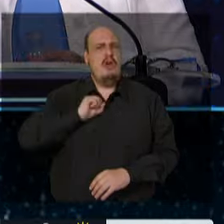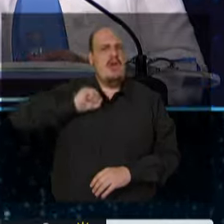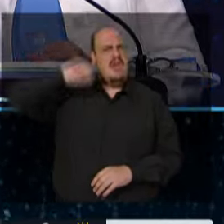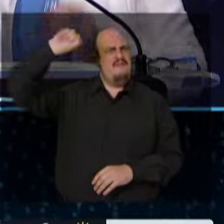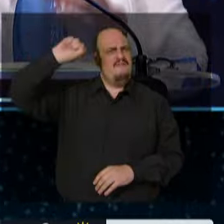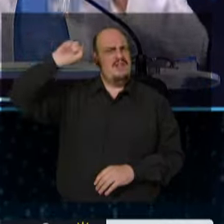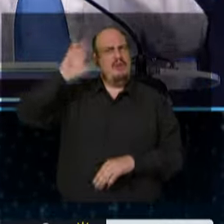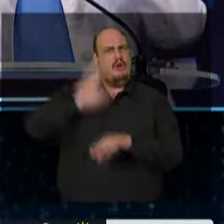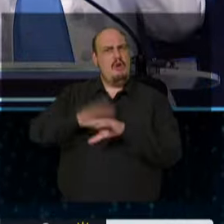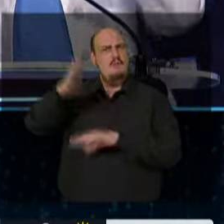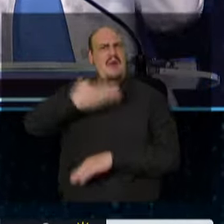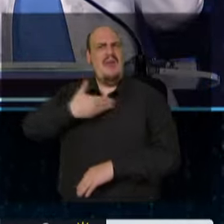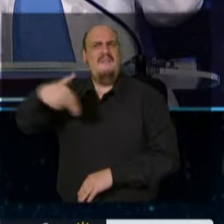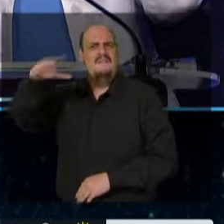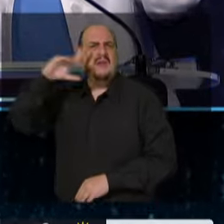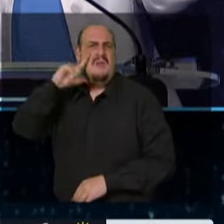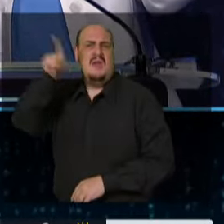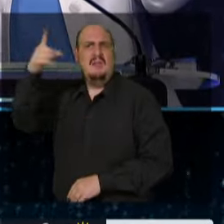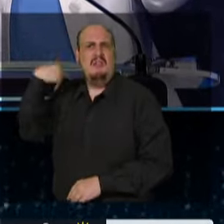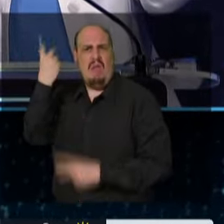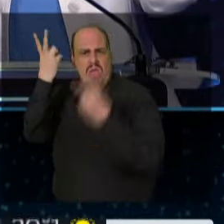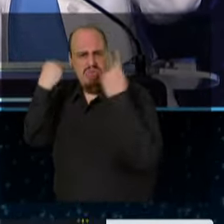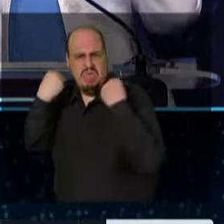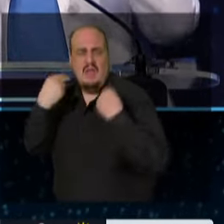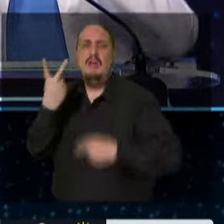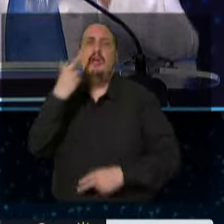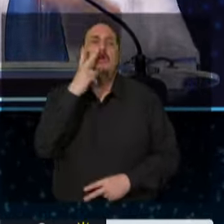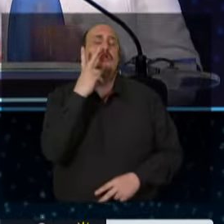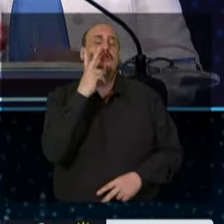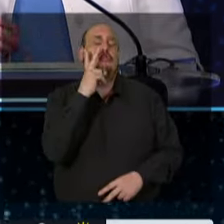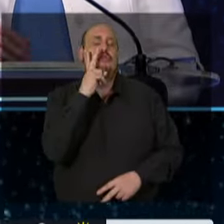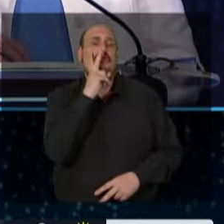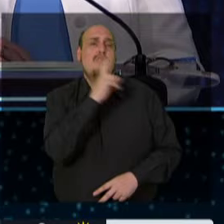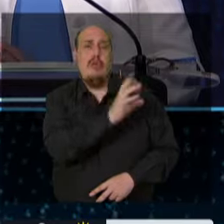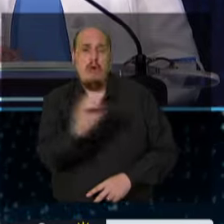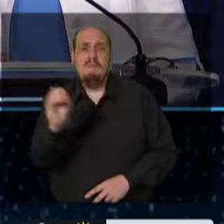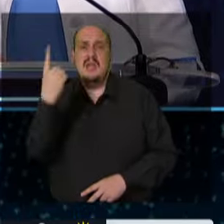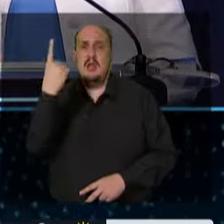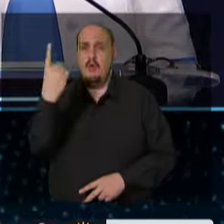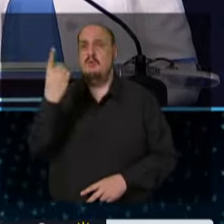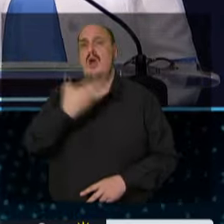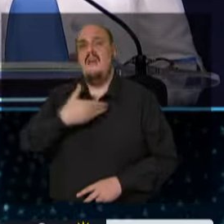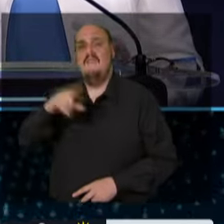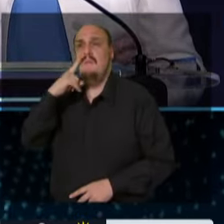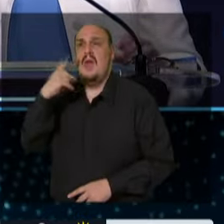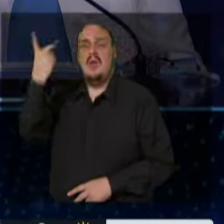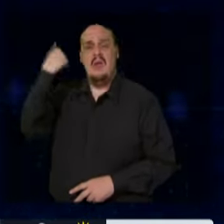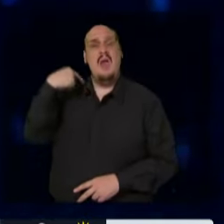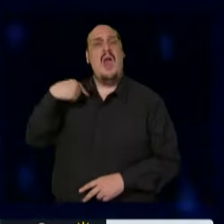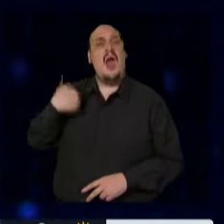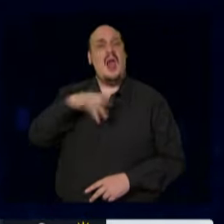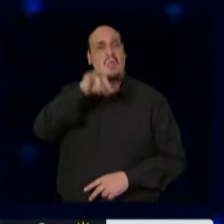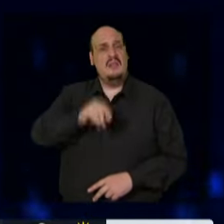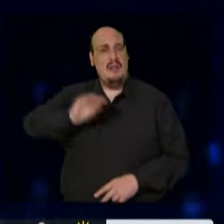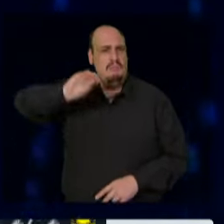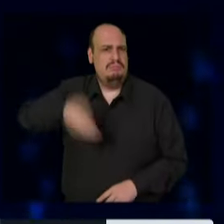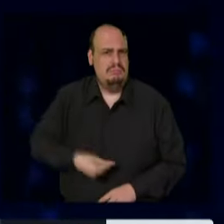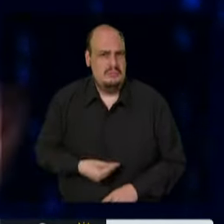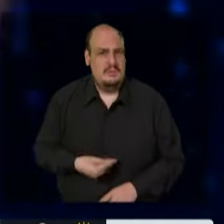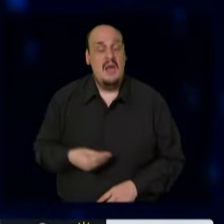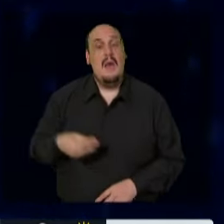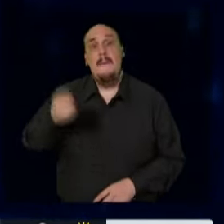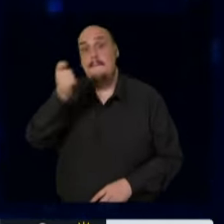FMI. En el 2001 el país fue a la quiebra por hacer lo que decía el fondo. En el 2018 Macri lo volvió a